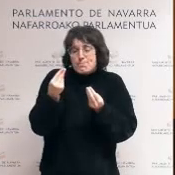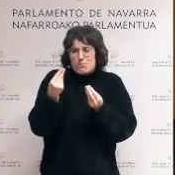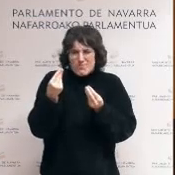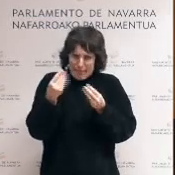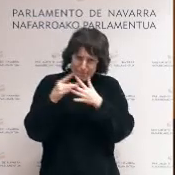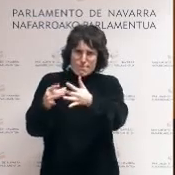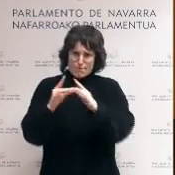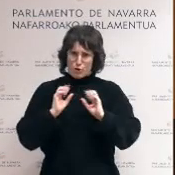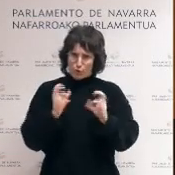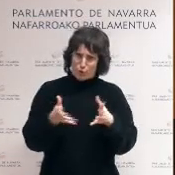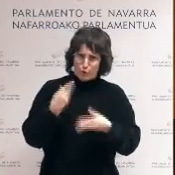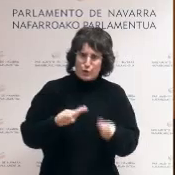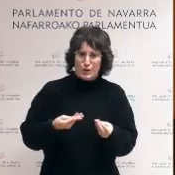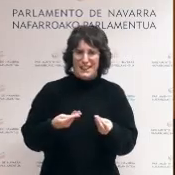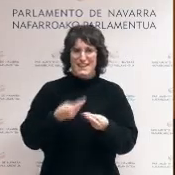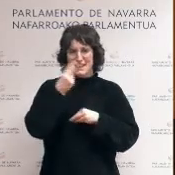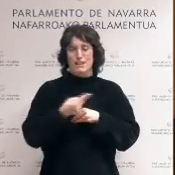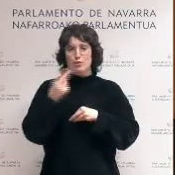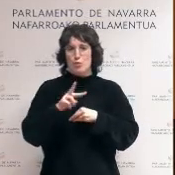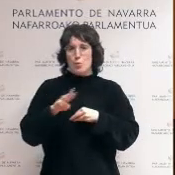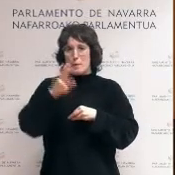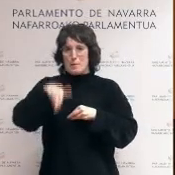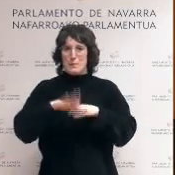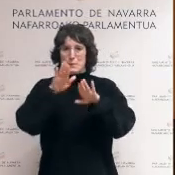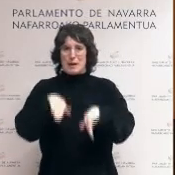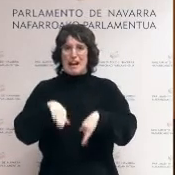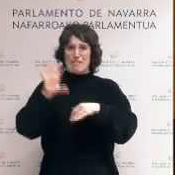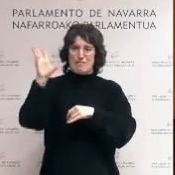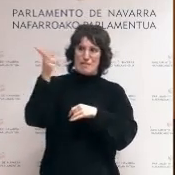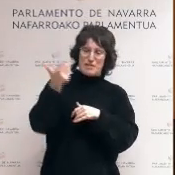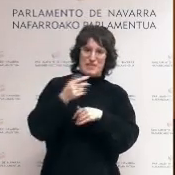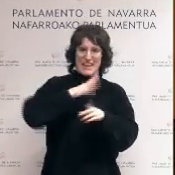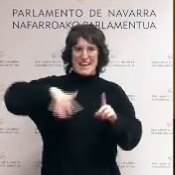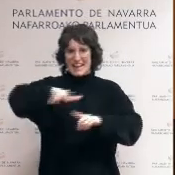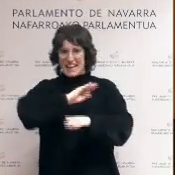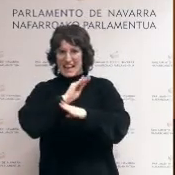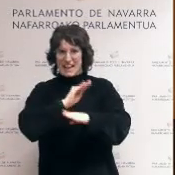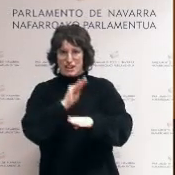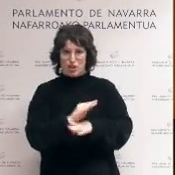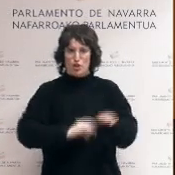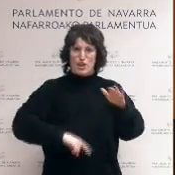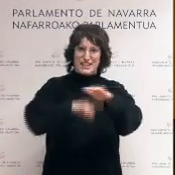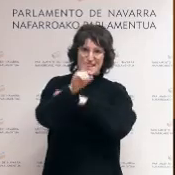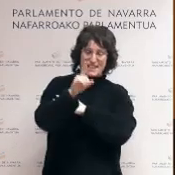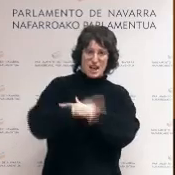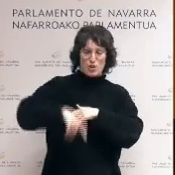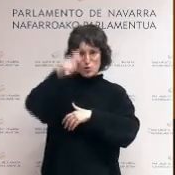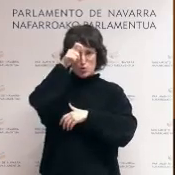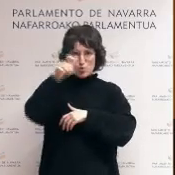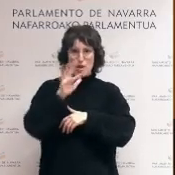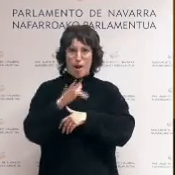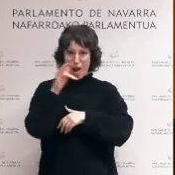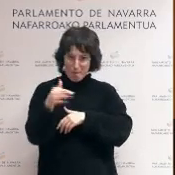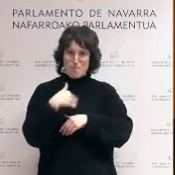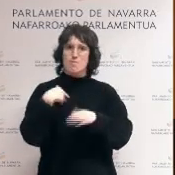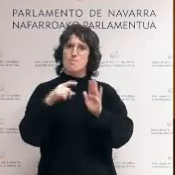de UPN con el medio ambiente, con el desarrollo rural y, sobre todo, con el foralismo, el útil, el